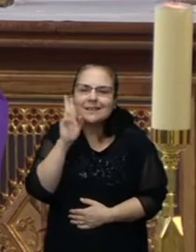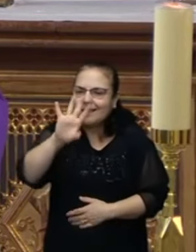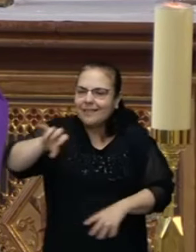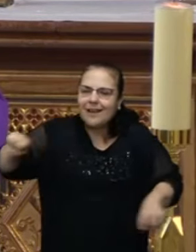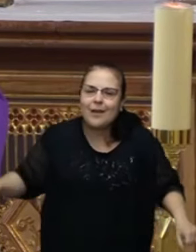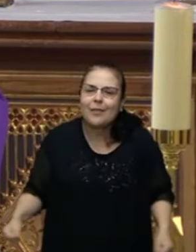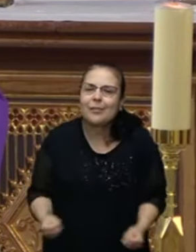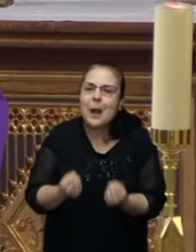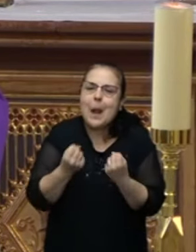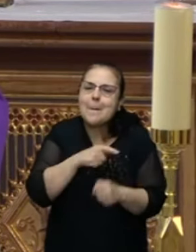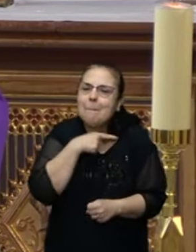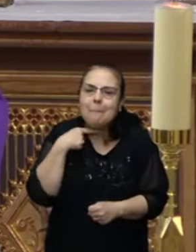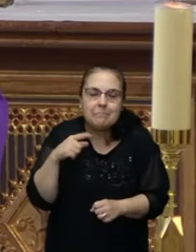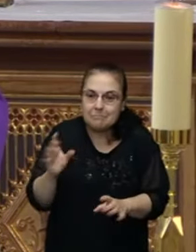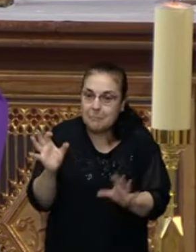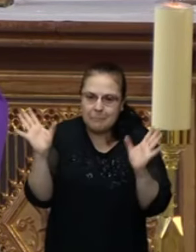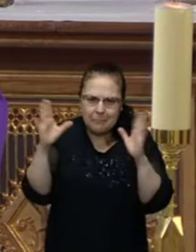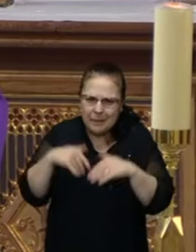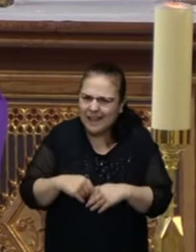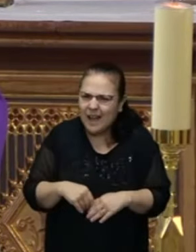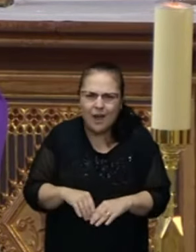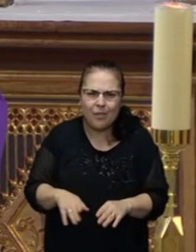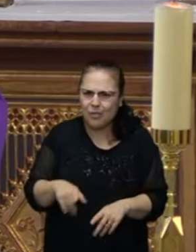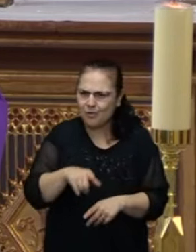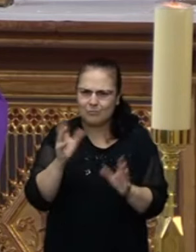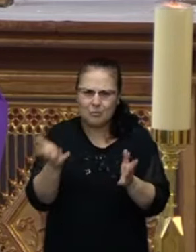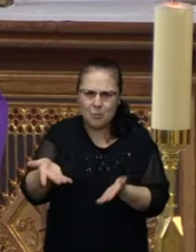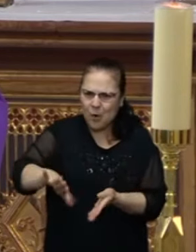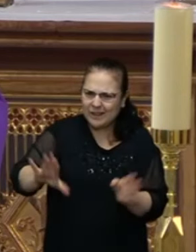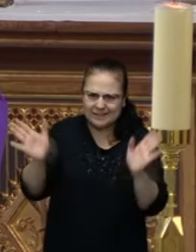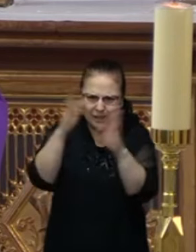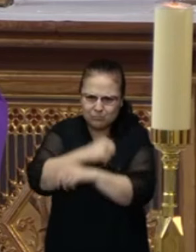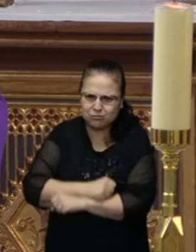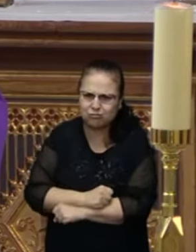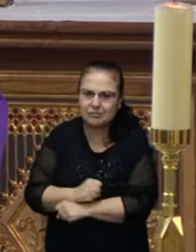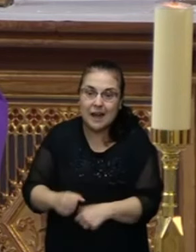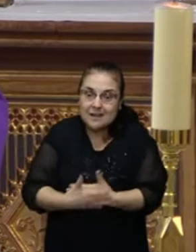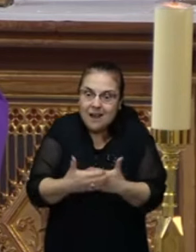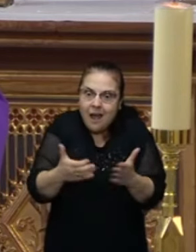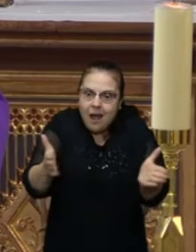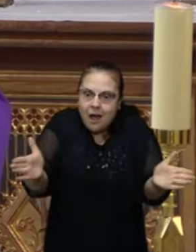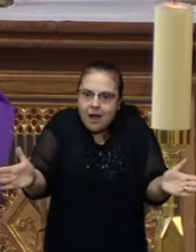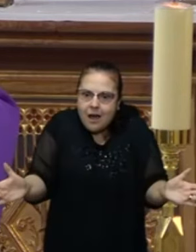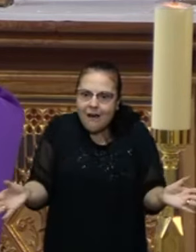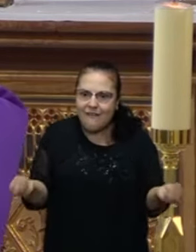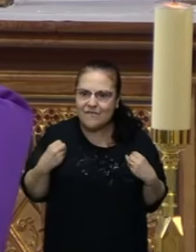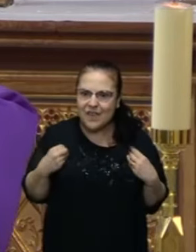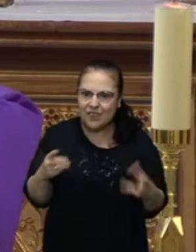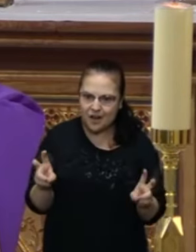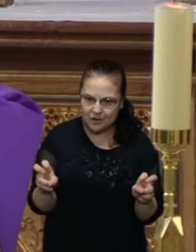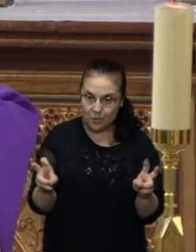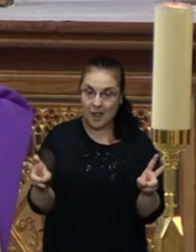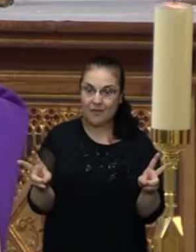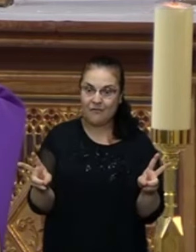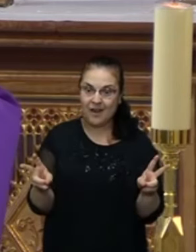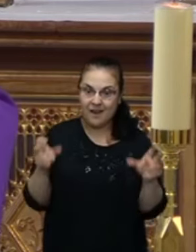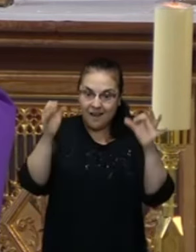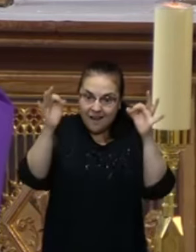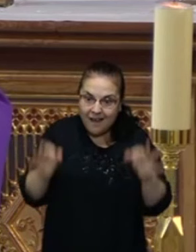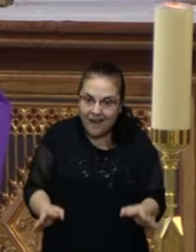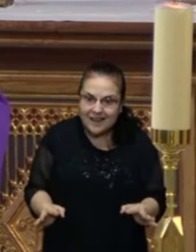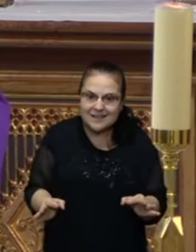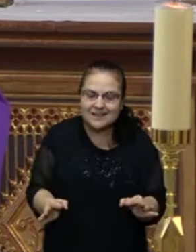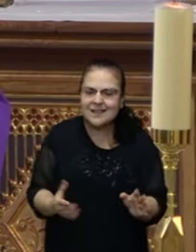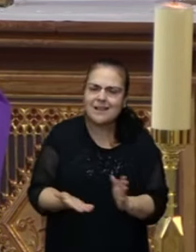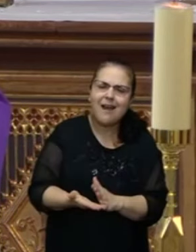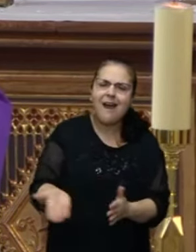del pecado y de la muerte, se abre al don de una vida nueva. Así, donde había crecido